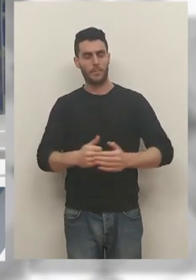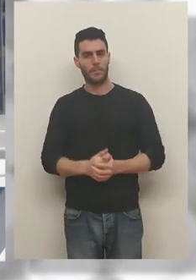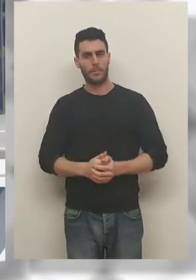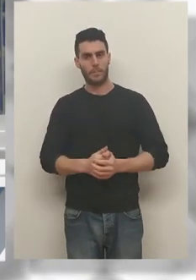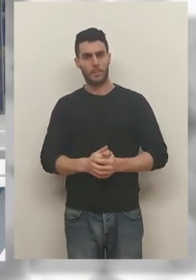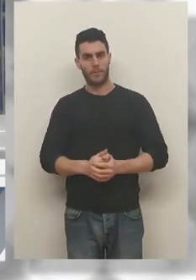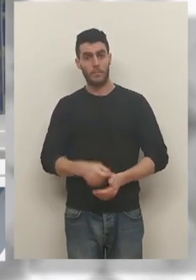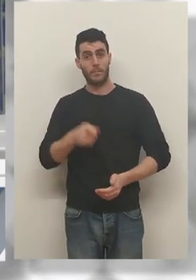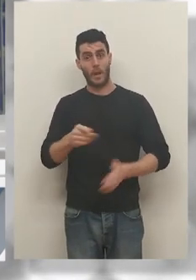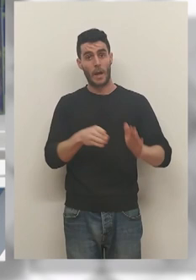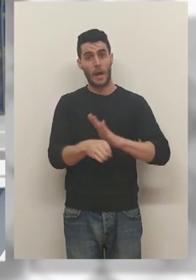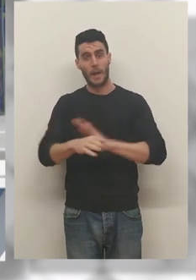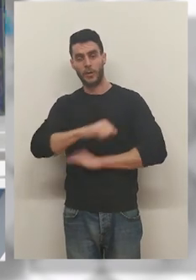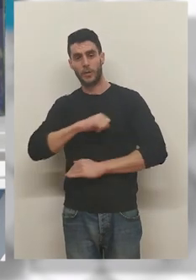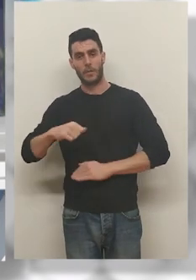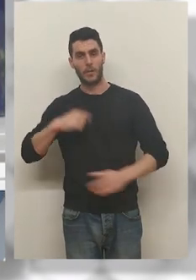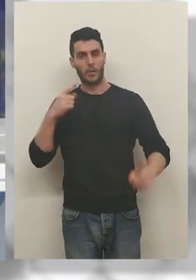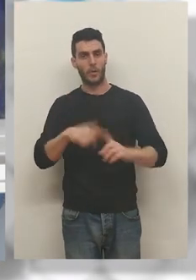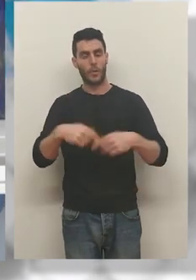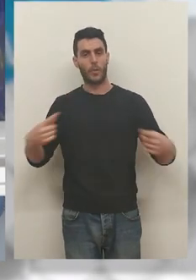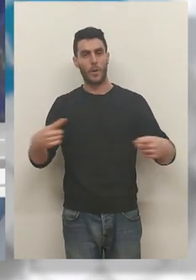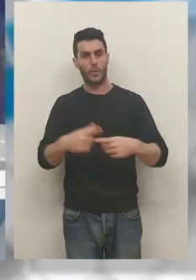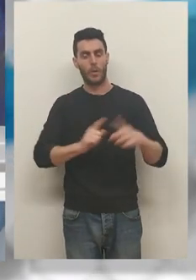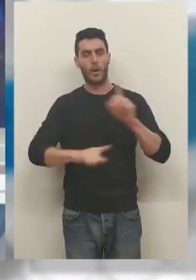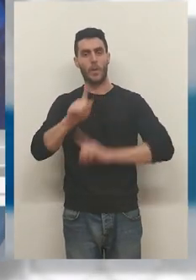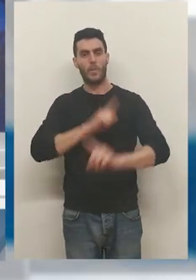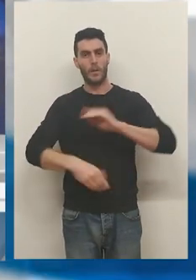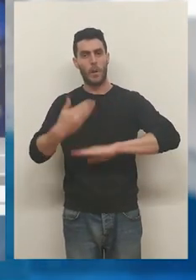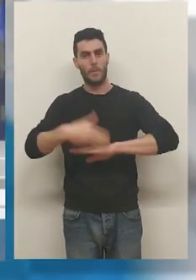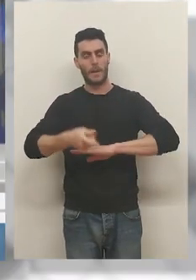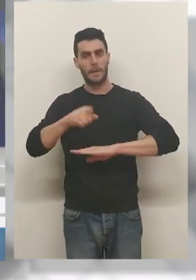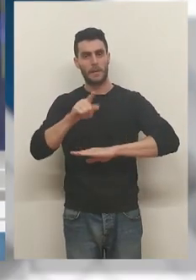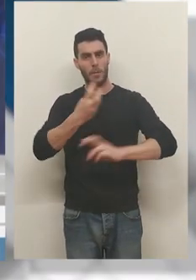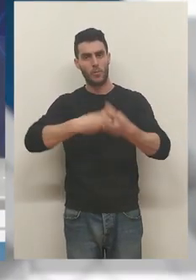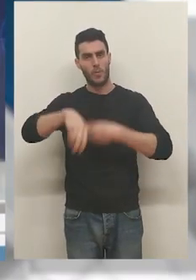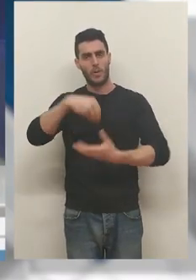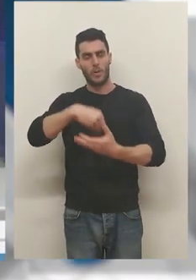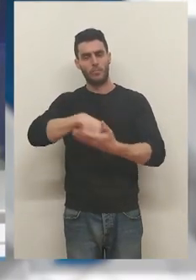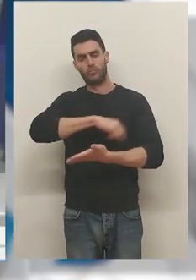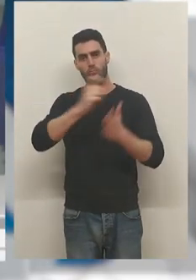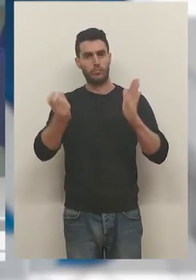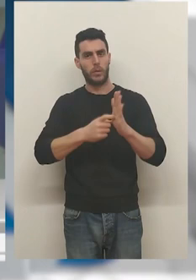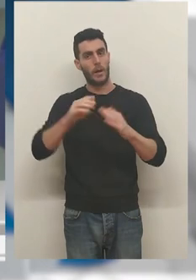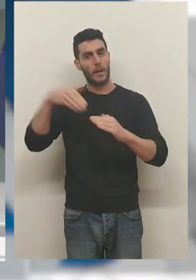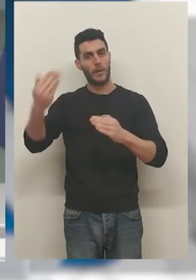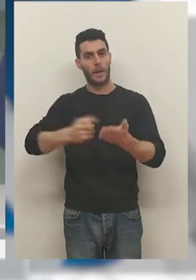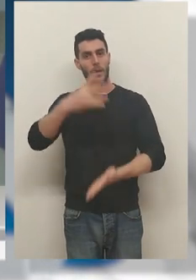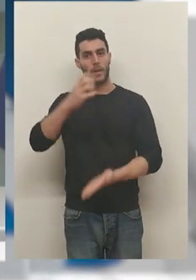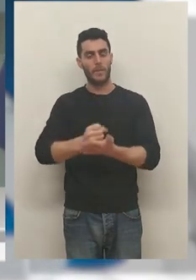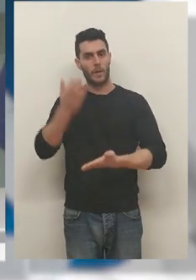cruces así con accesos independientes para evitar cruces conflictivos y una profunda renovación interna y externa